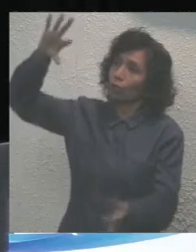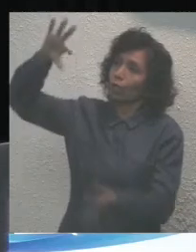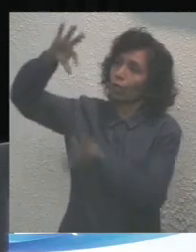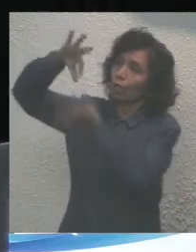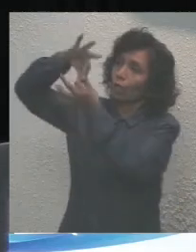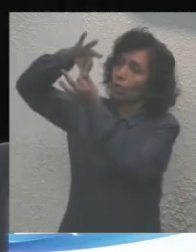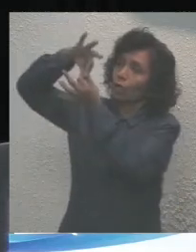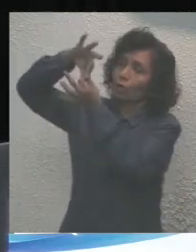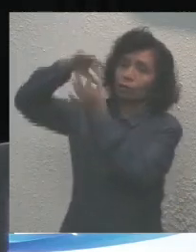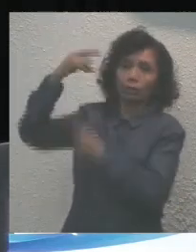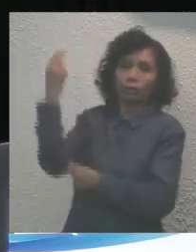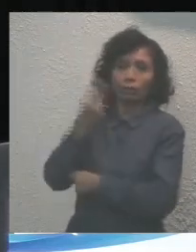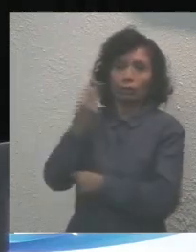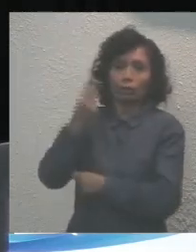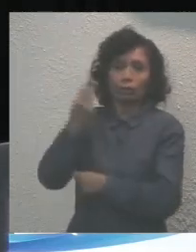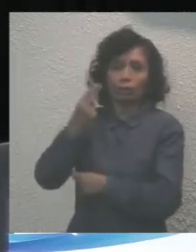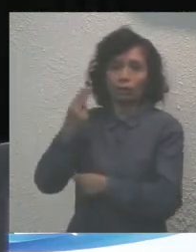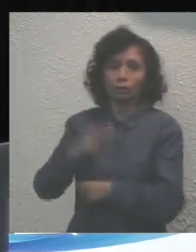seguir esperando.